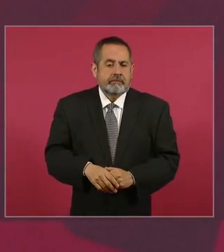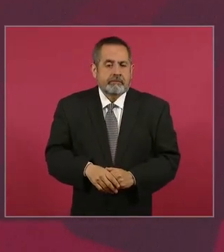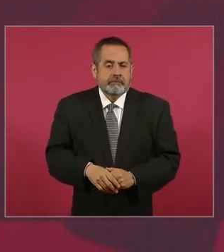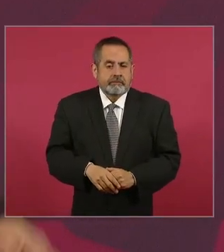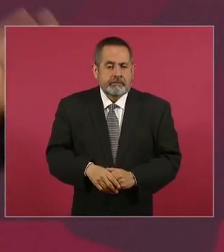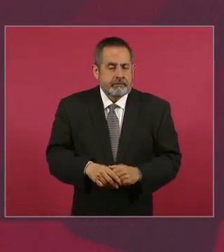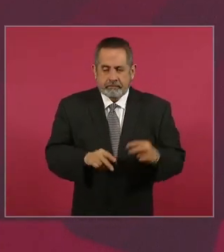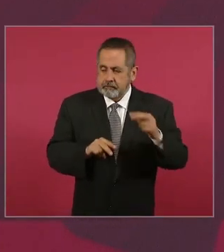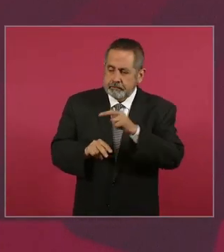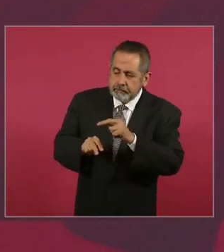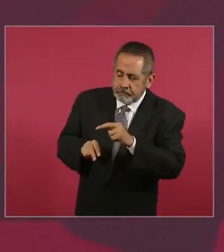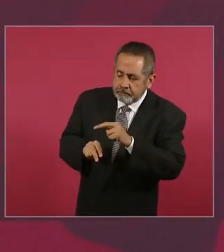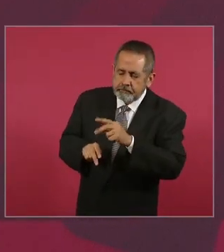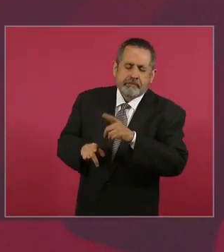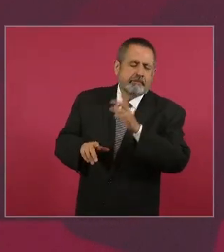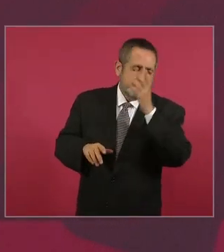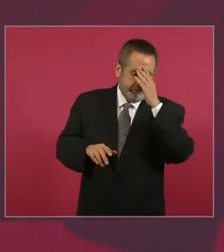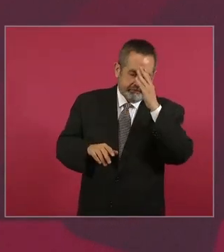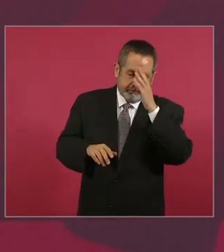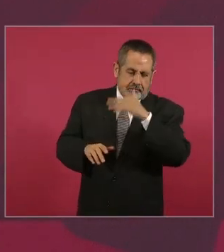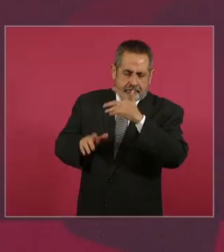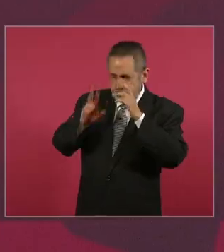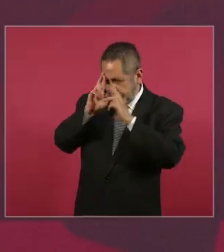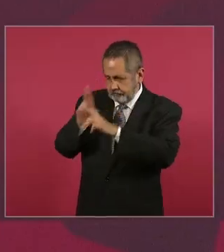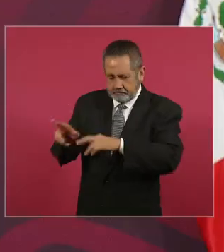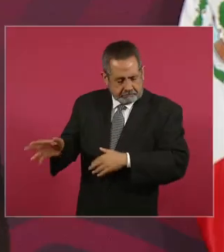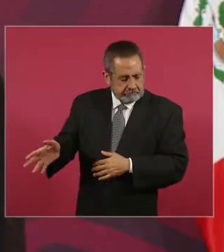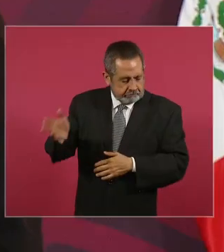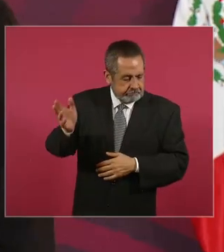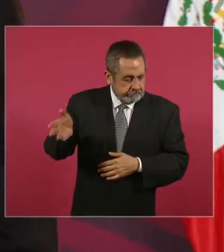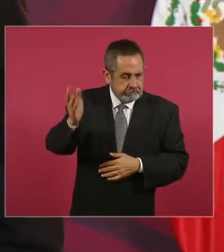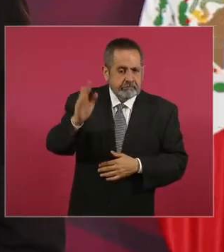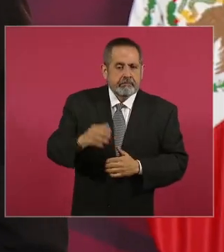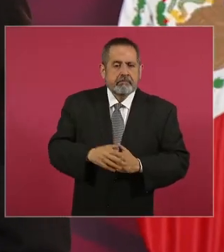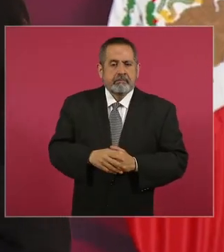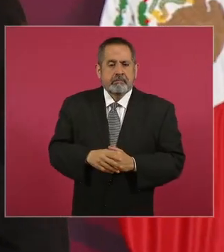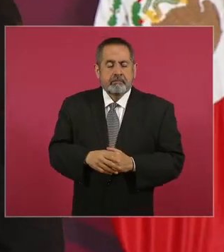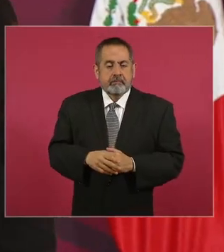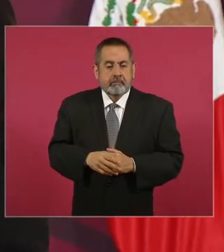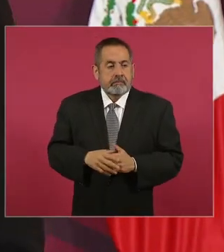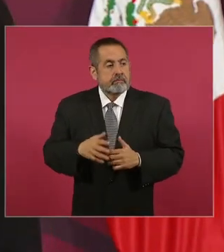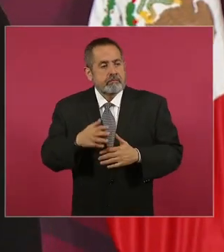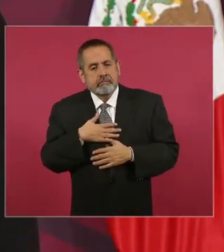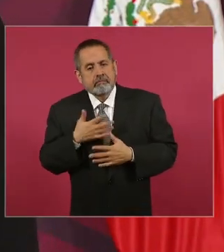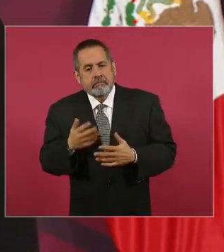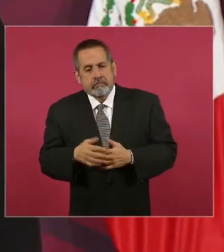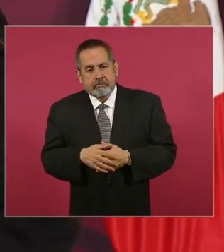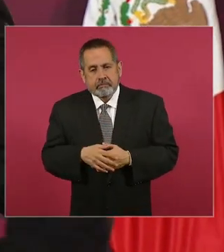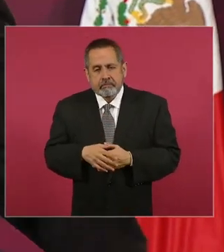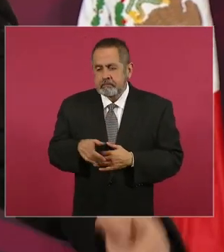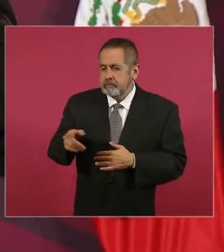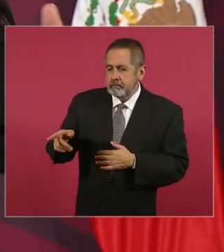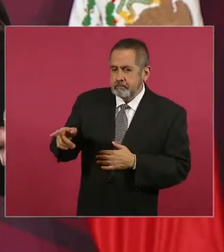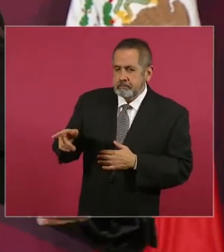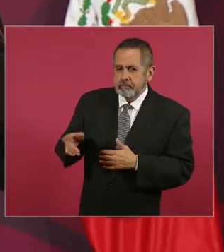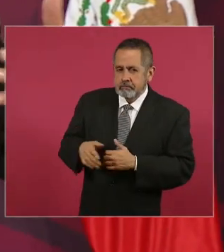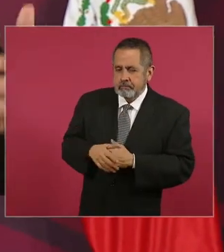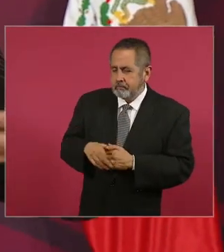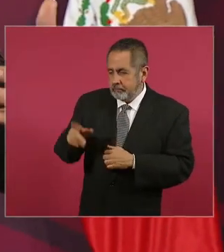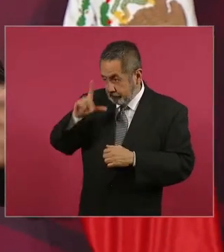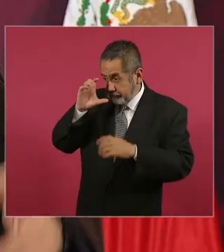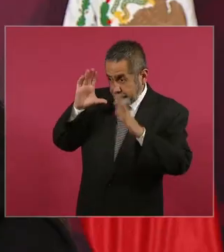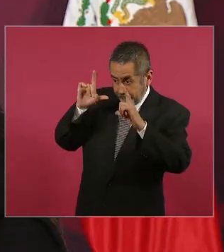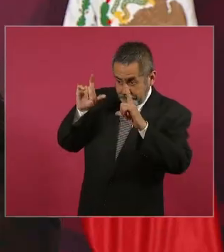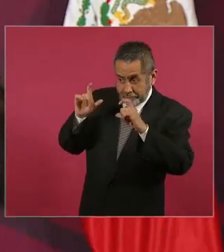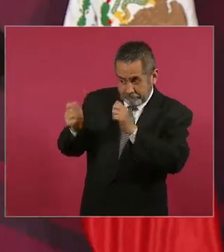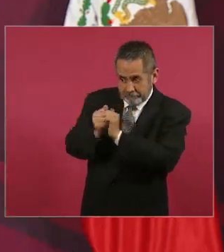ya nos veían y nos respetaban. Ya lo único que hacían era pedirme que me tomara yo una foto